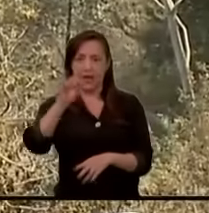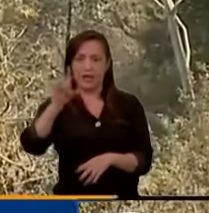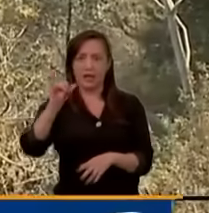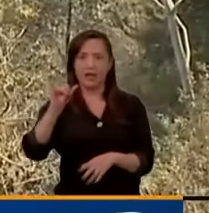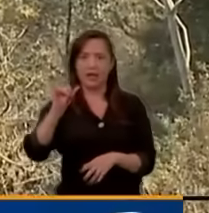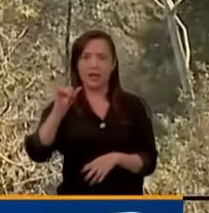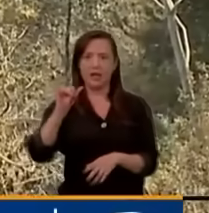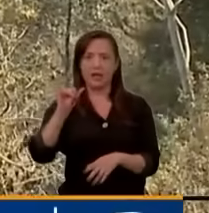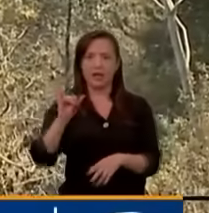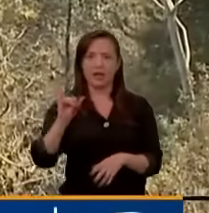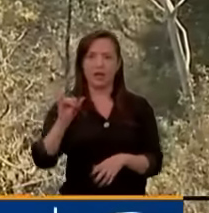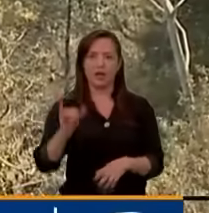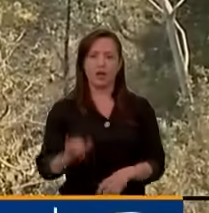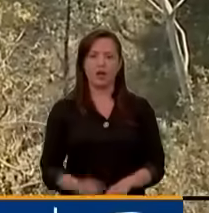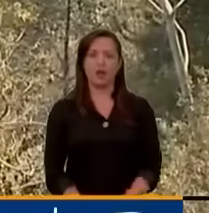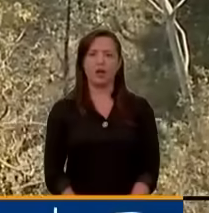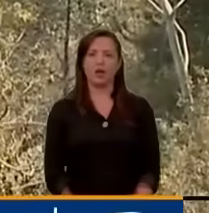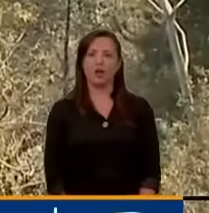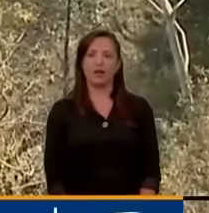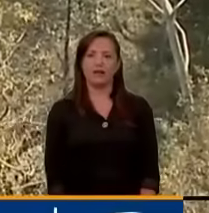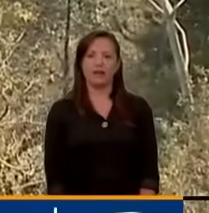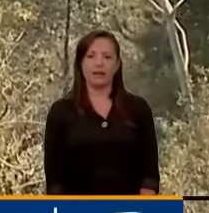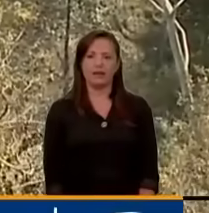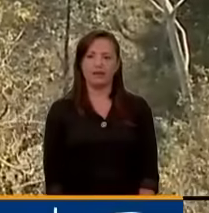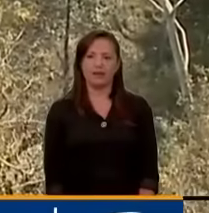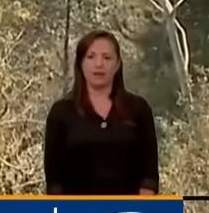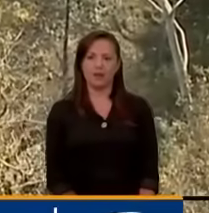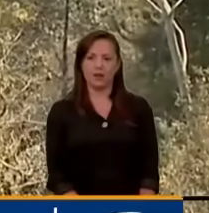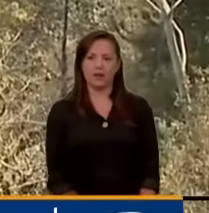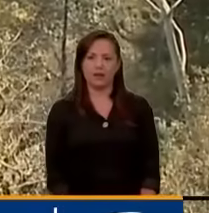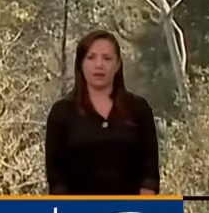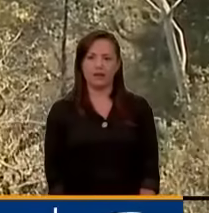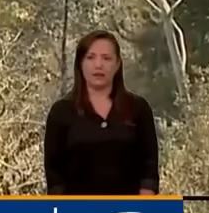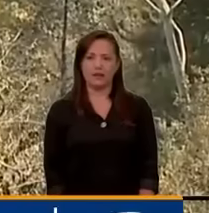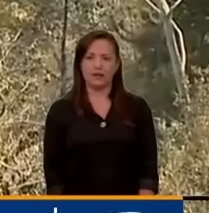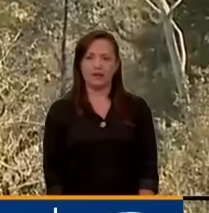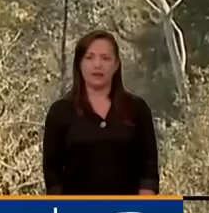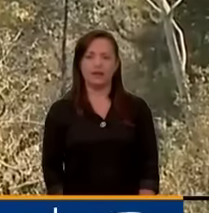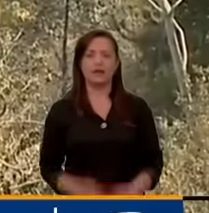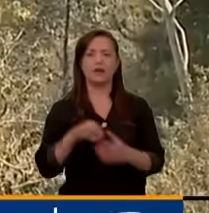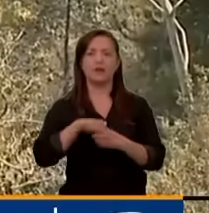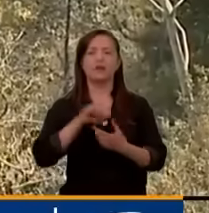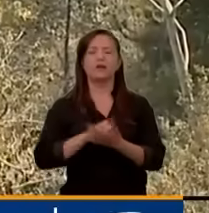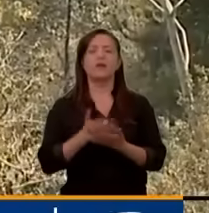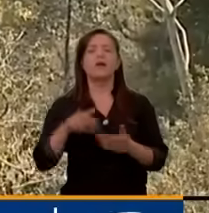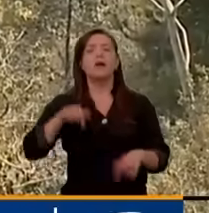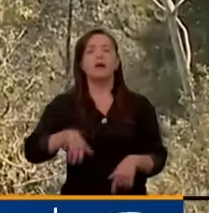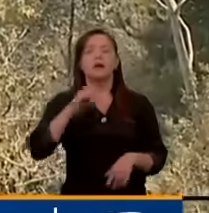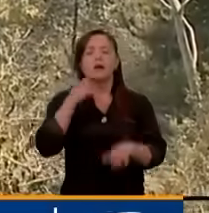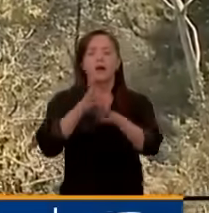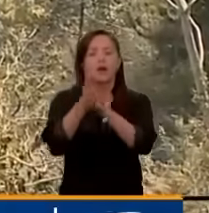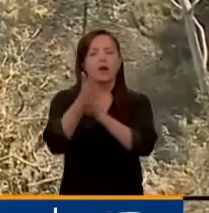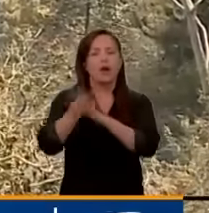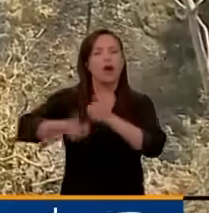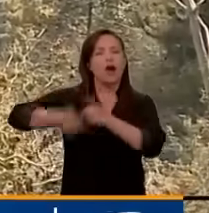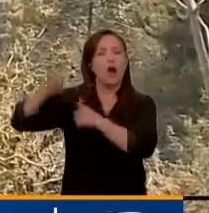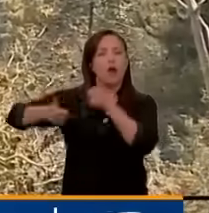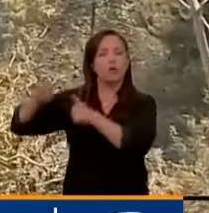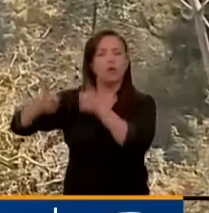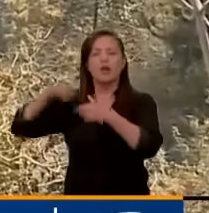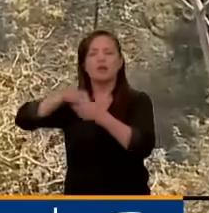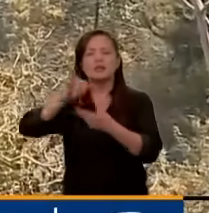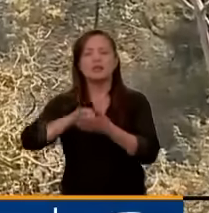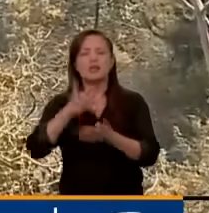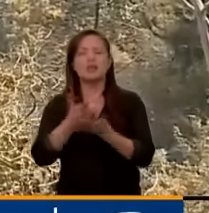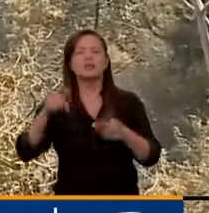Daniela, ¿qué tal? Buenas tardes para usted y para todos los televidentes. Mire, yo le cuento que las autoridades, después de más de 13 horas de trabajo durante toda